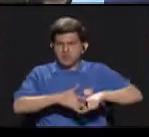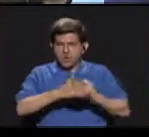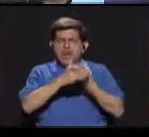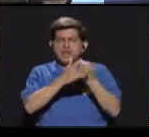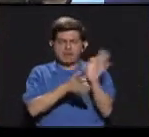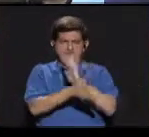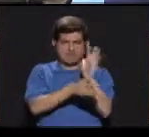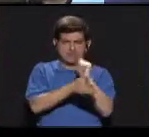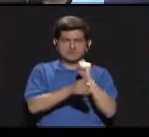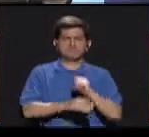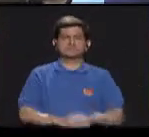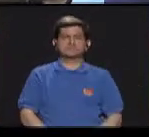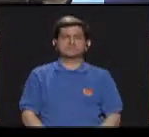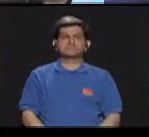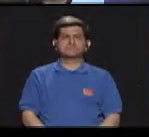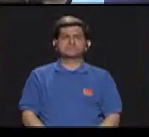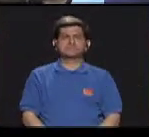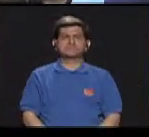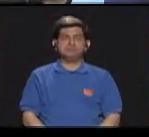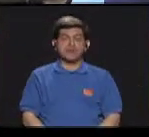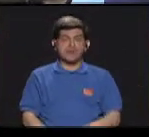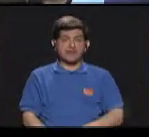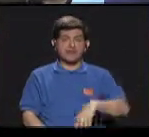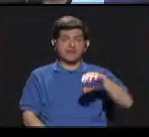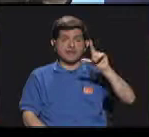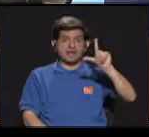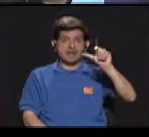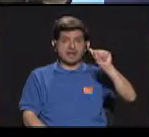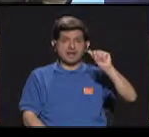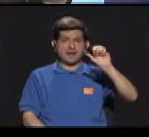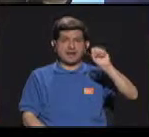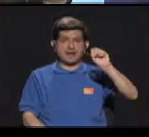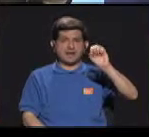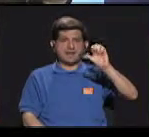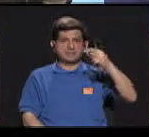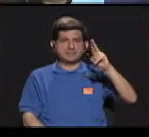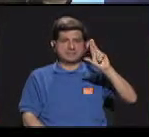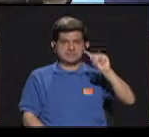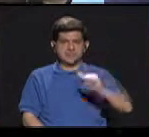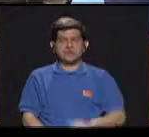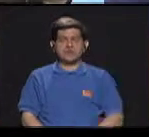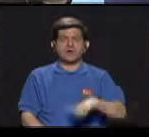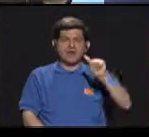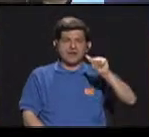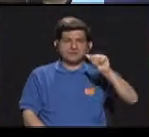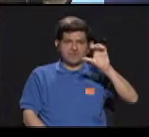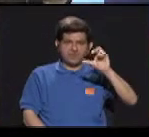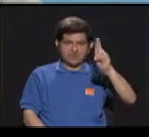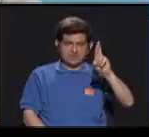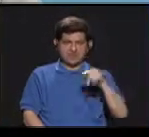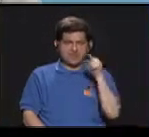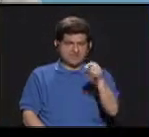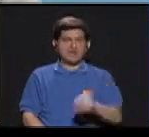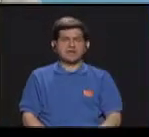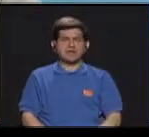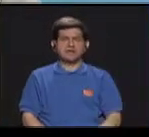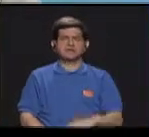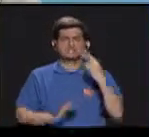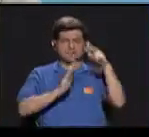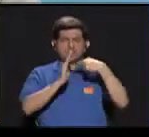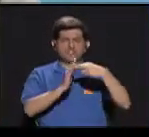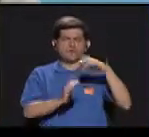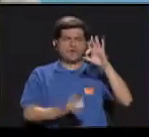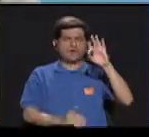papel al principio de la película, y en La Cegua... don Alfredo hace el papel